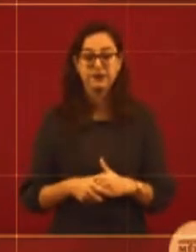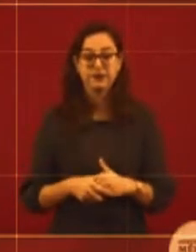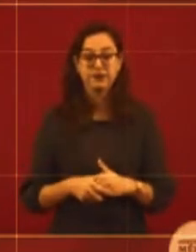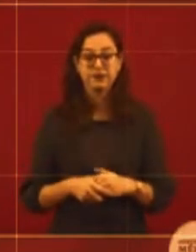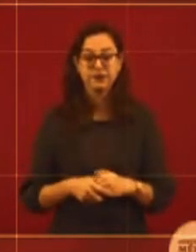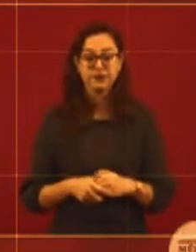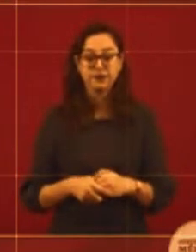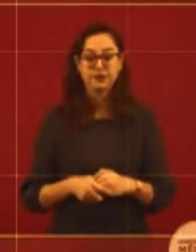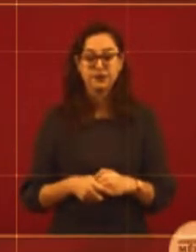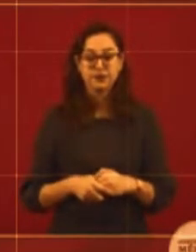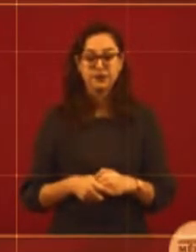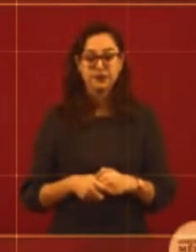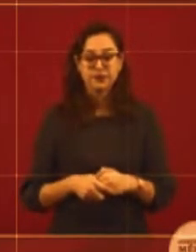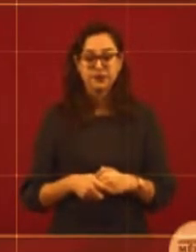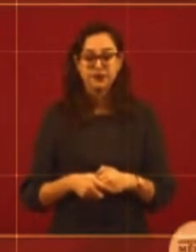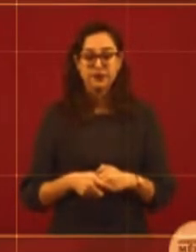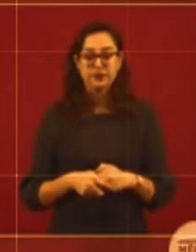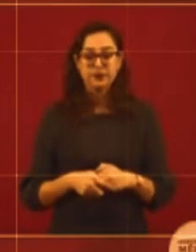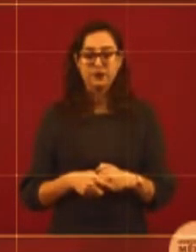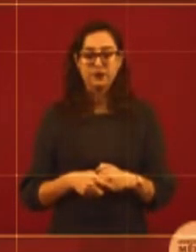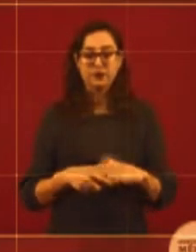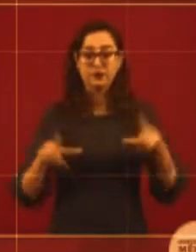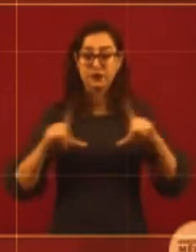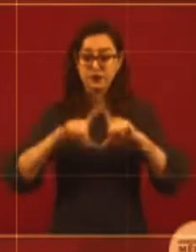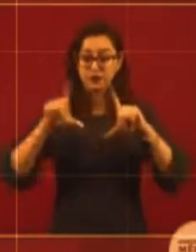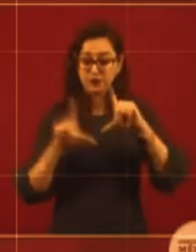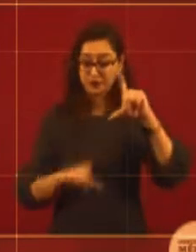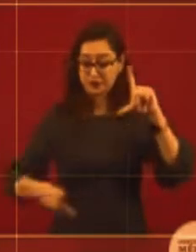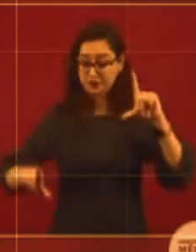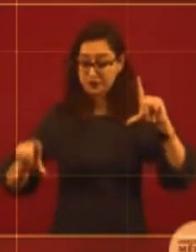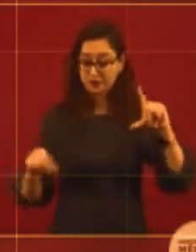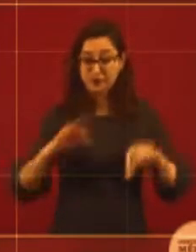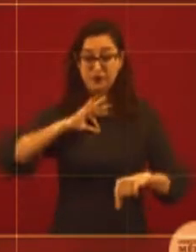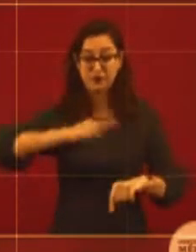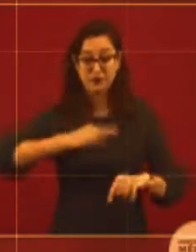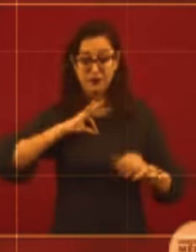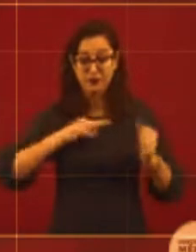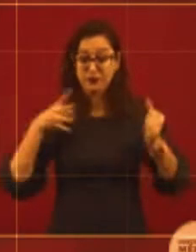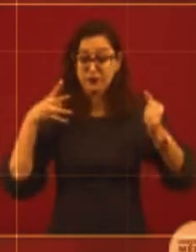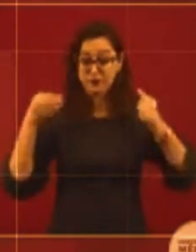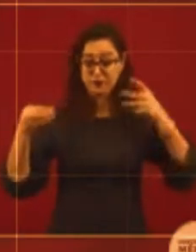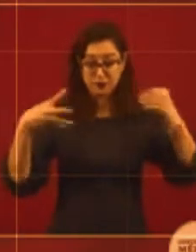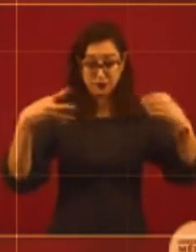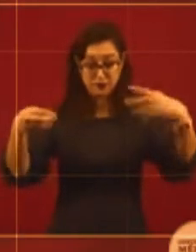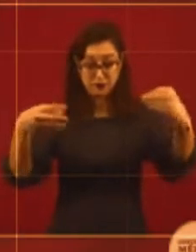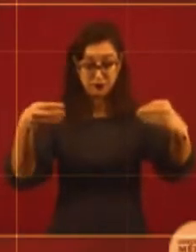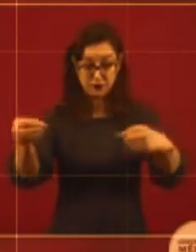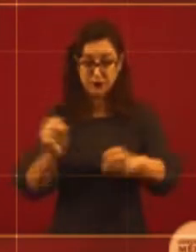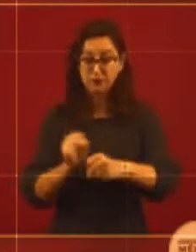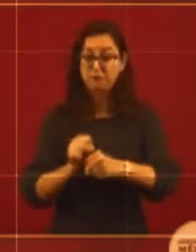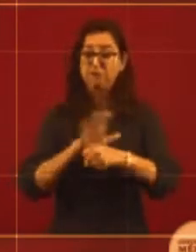país sigue afectando la pandemia del cobi